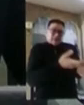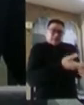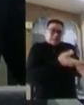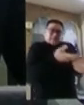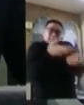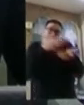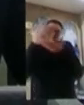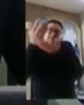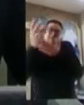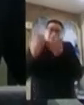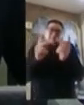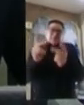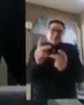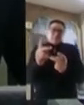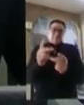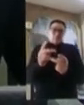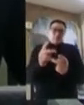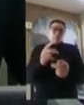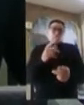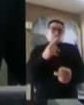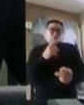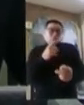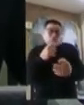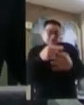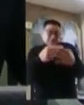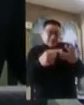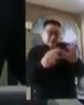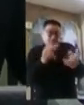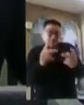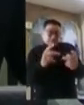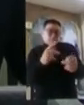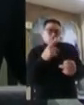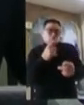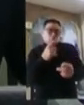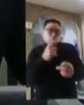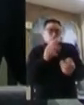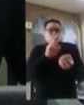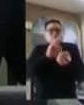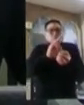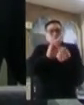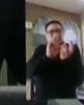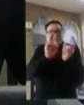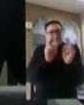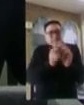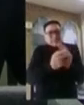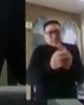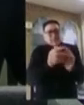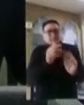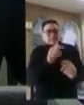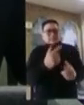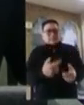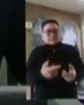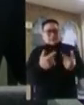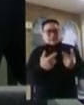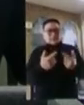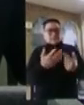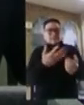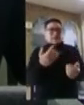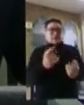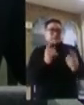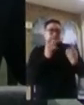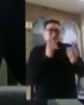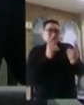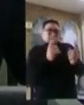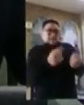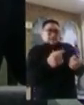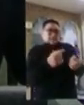sus pecados, los que Dios les dio su naturaleza divina, a los